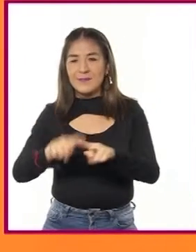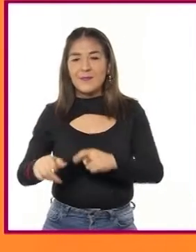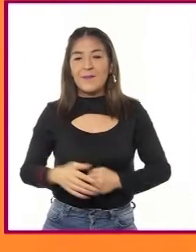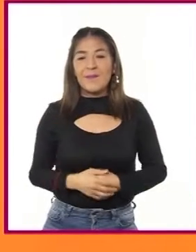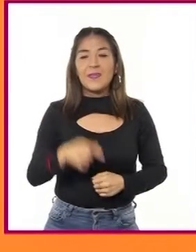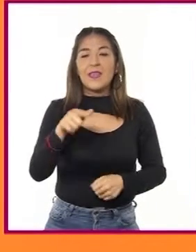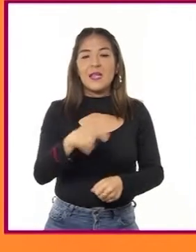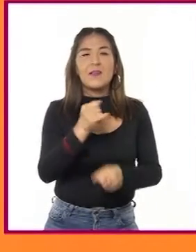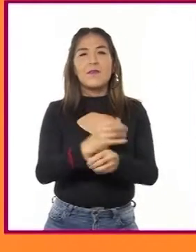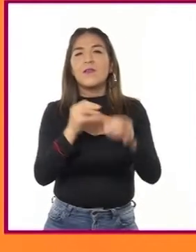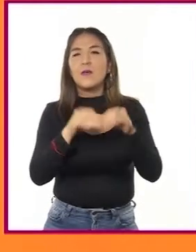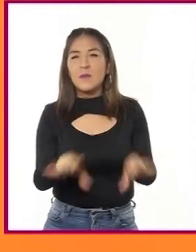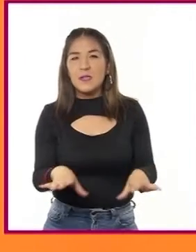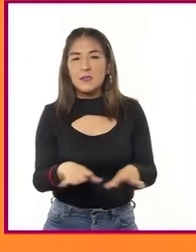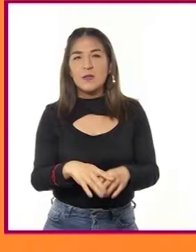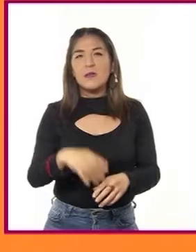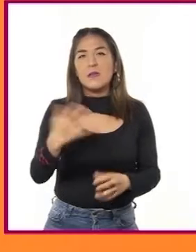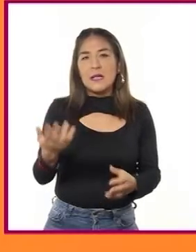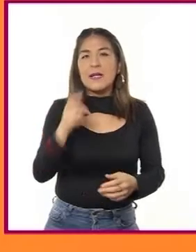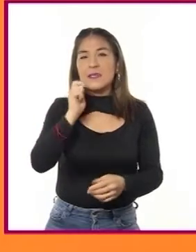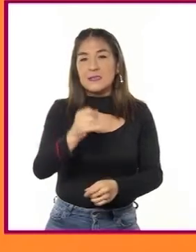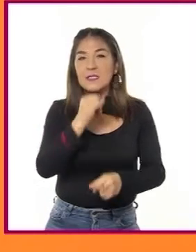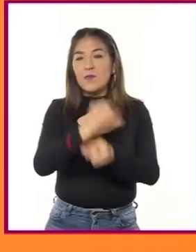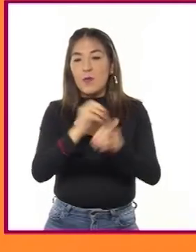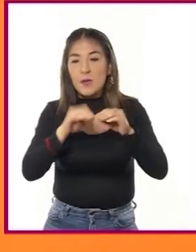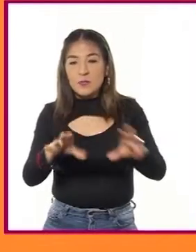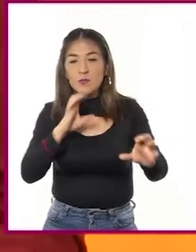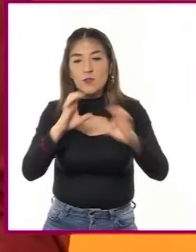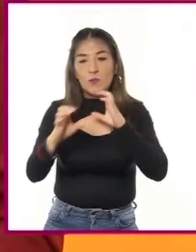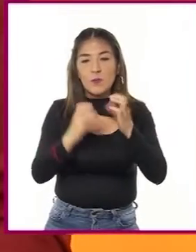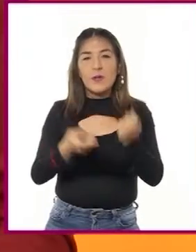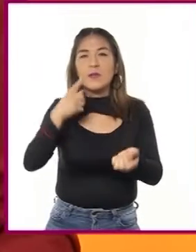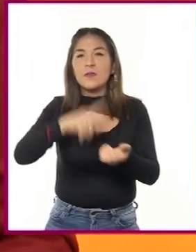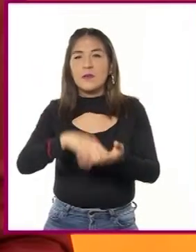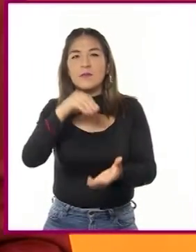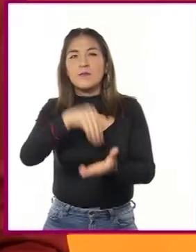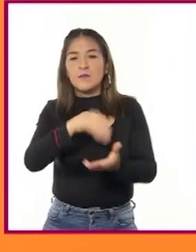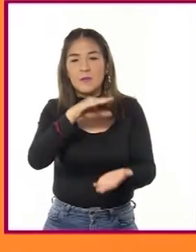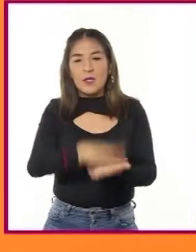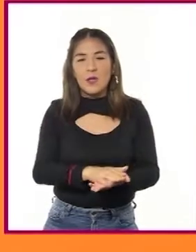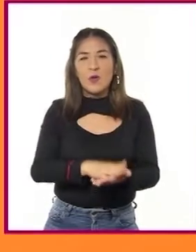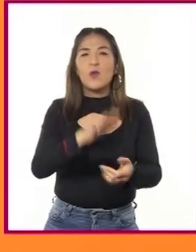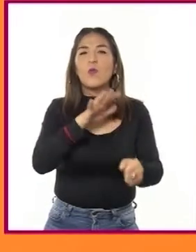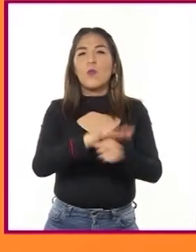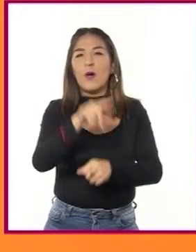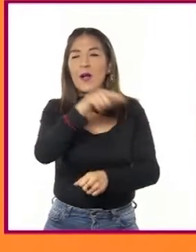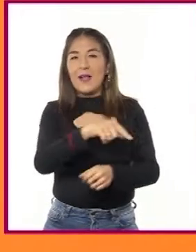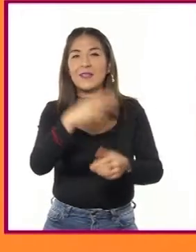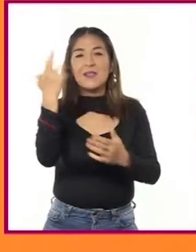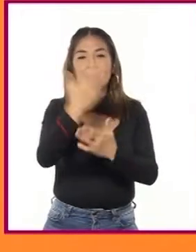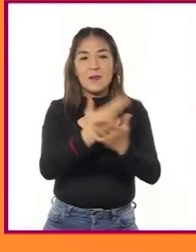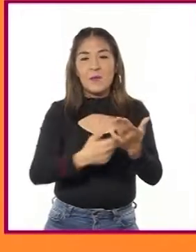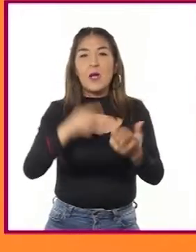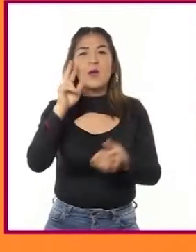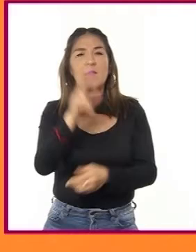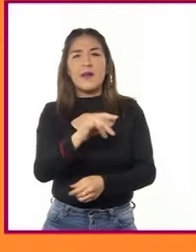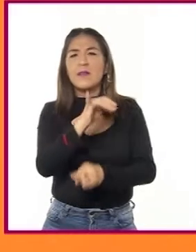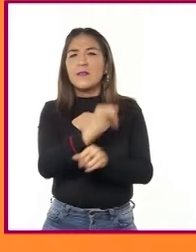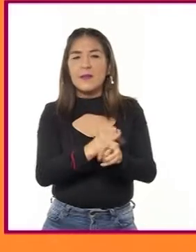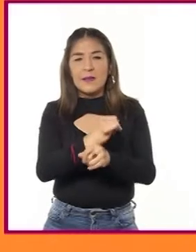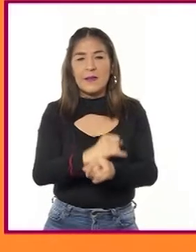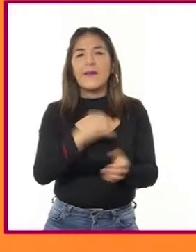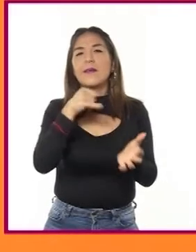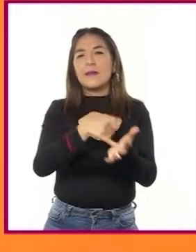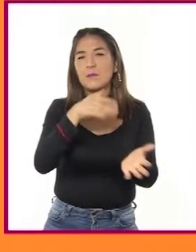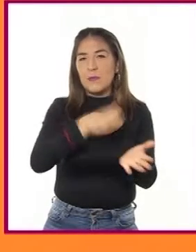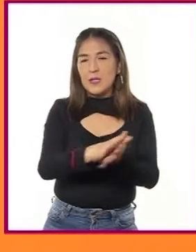Estas fuentes de información son medios de comunicación gráfica y el formato en el que las consultaba es